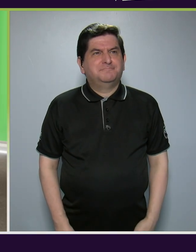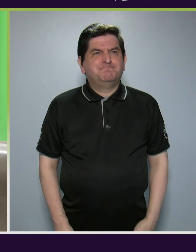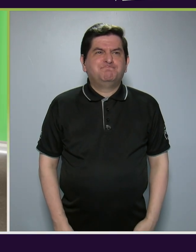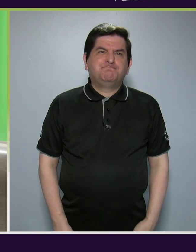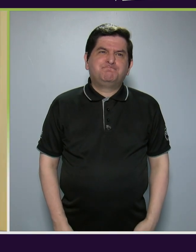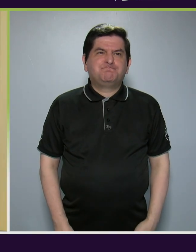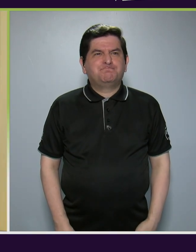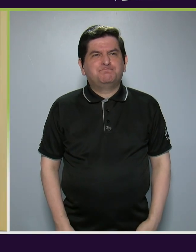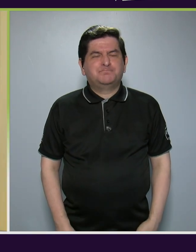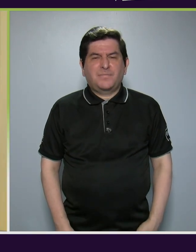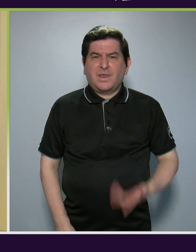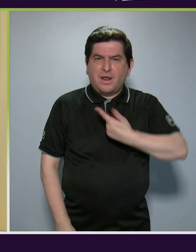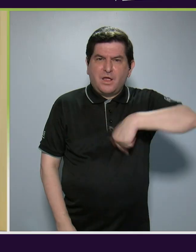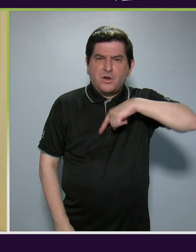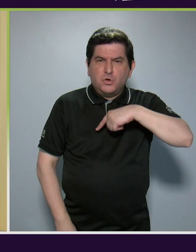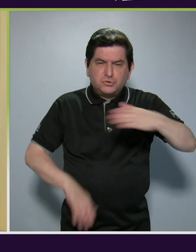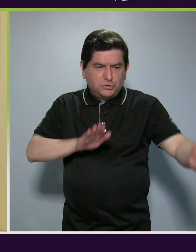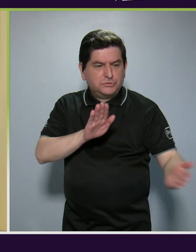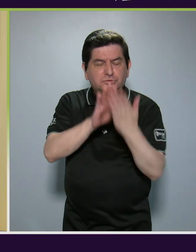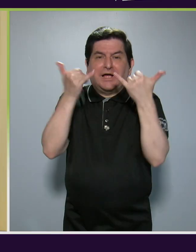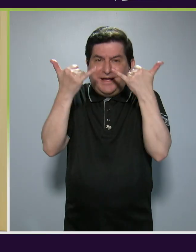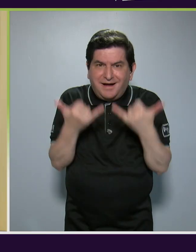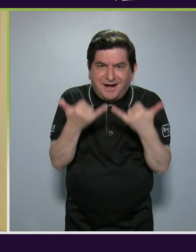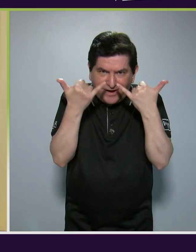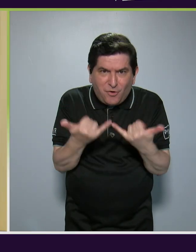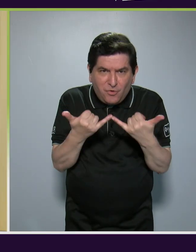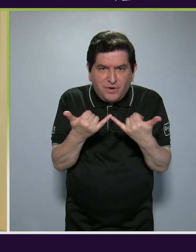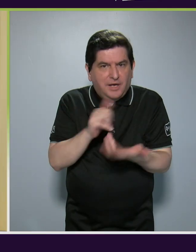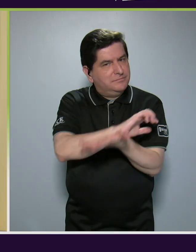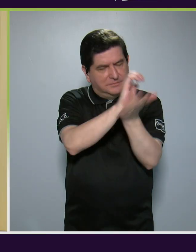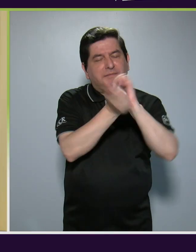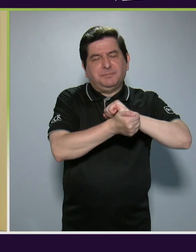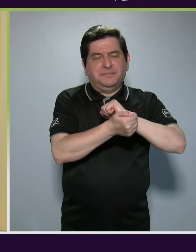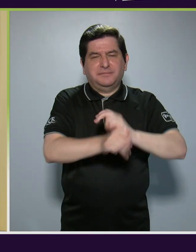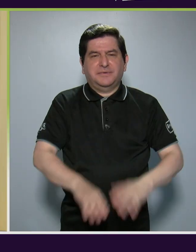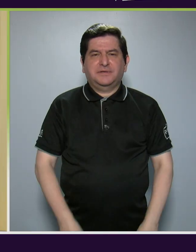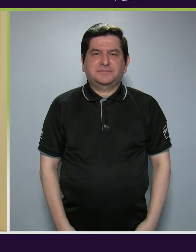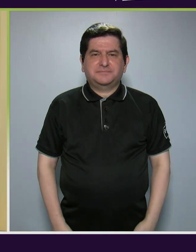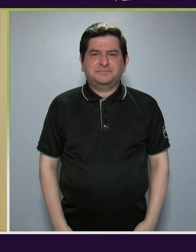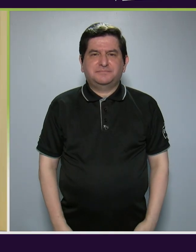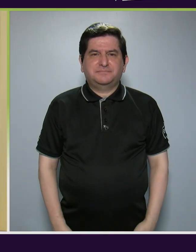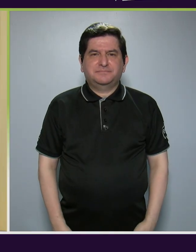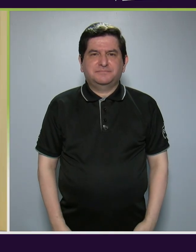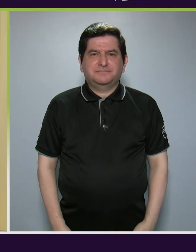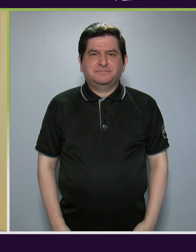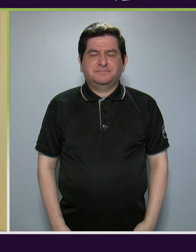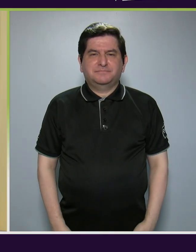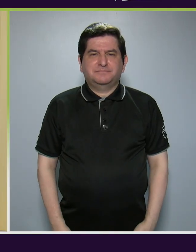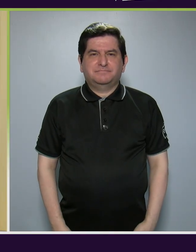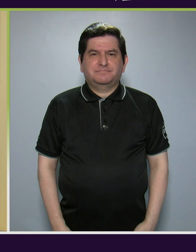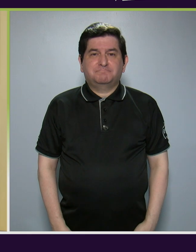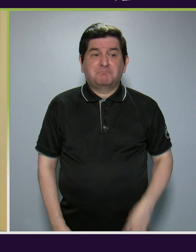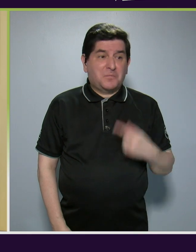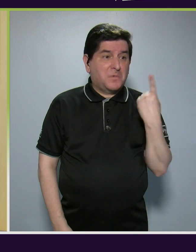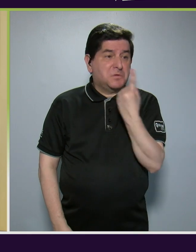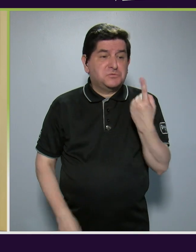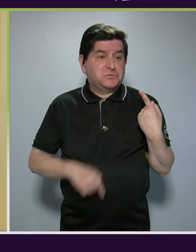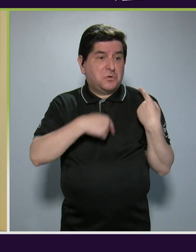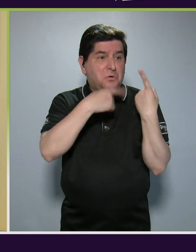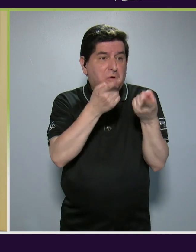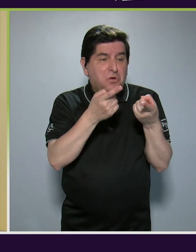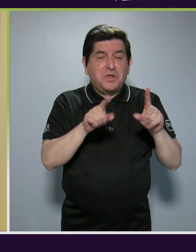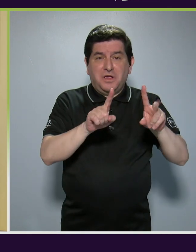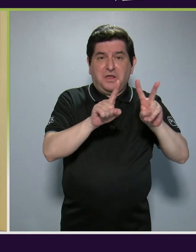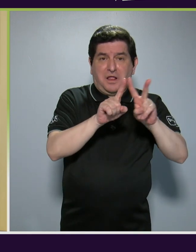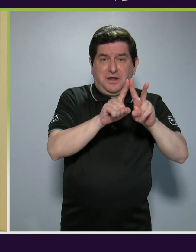los patrones a los cuales nos estamos viendo expuestos han cambiado. Basta darse una pasada por Nicoya, digamos, en ese